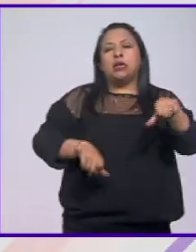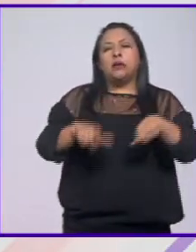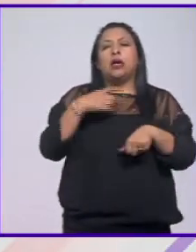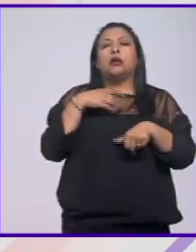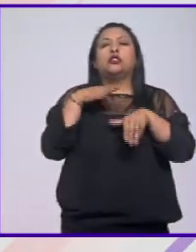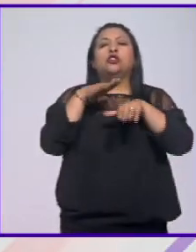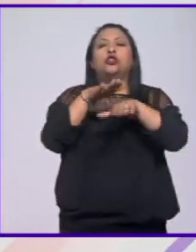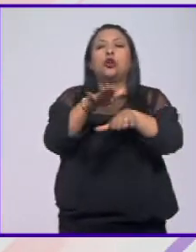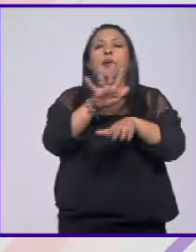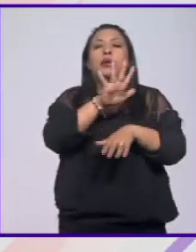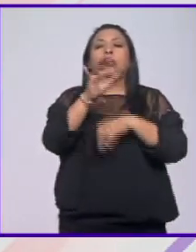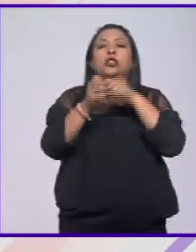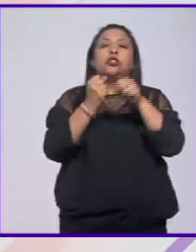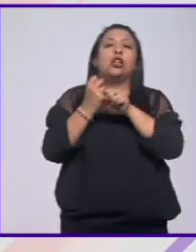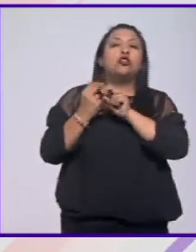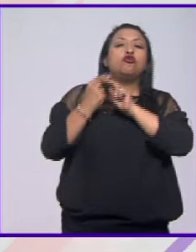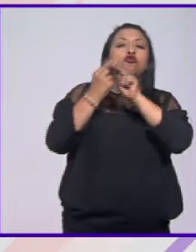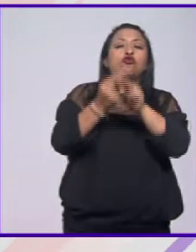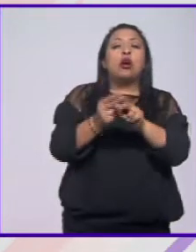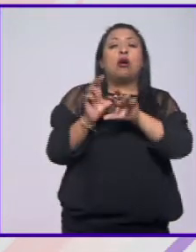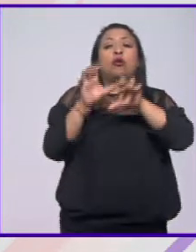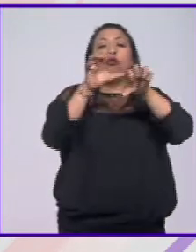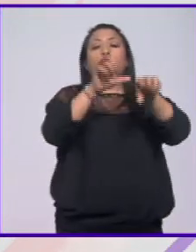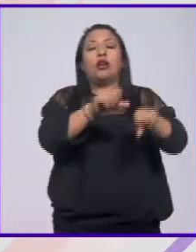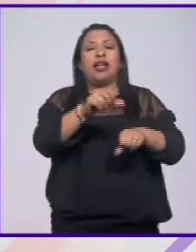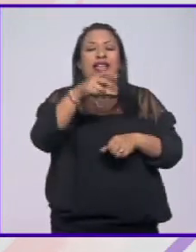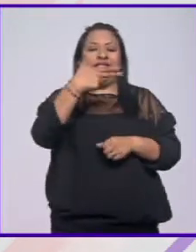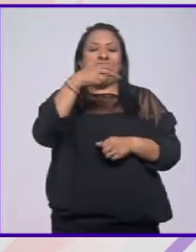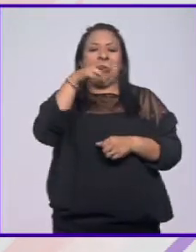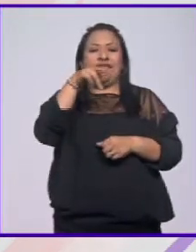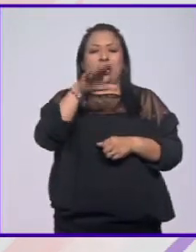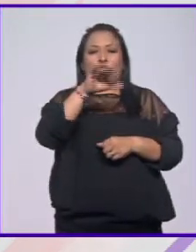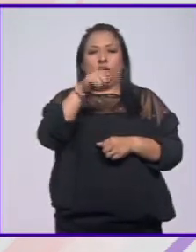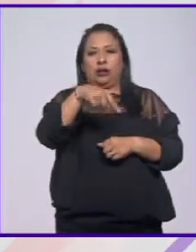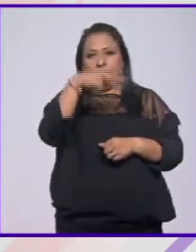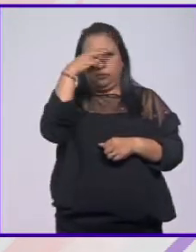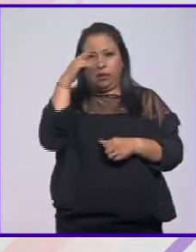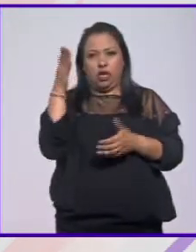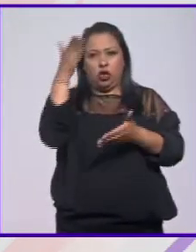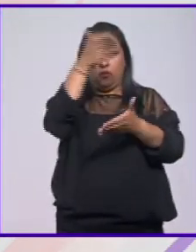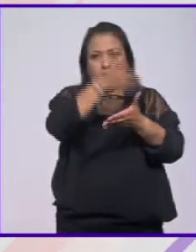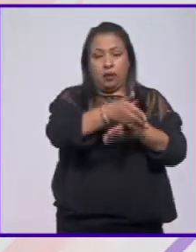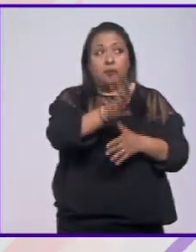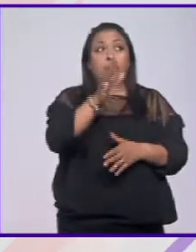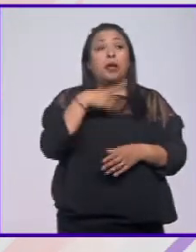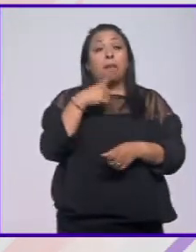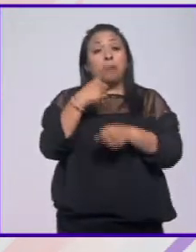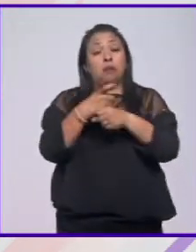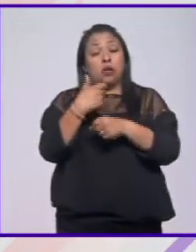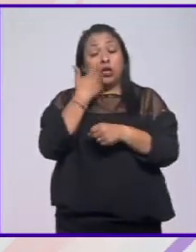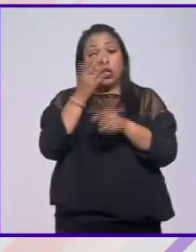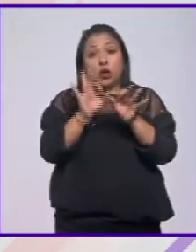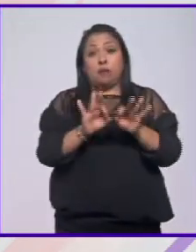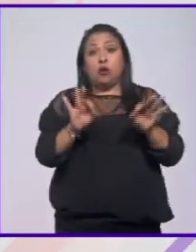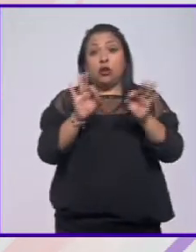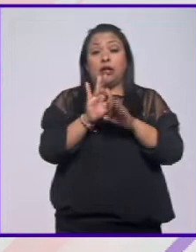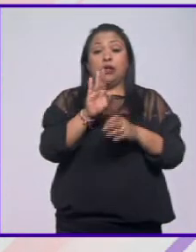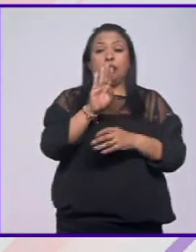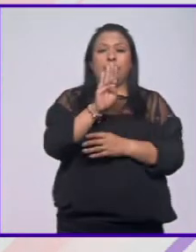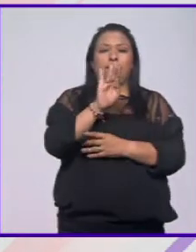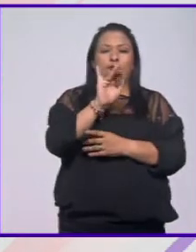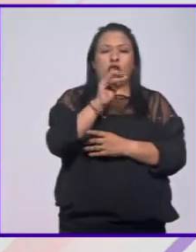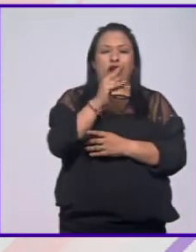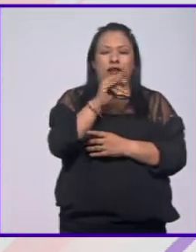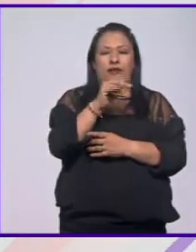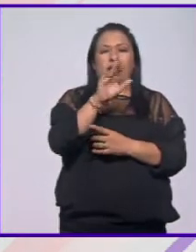en torno a los 500 años de la llegada de Hernán Cortés a México. En primer lugar, yo quiero privilegiar las biografías de Fray Bartolomé